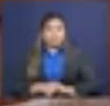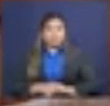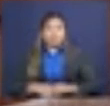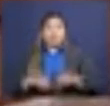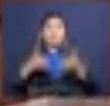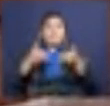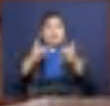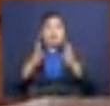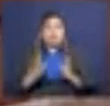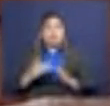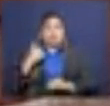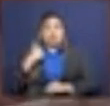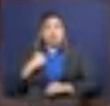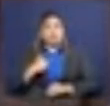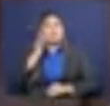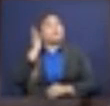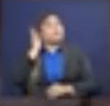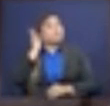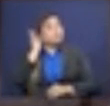Panameñas y panameños,